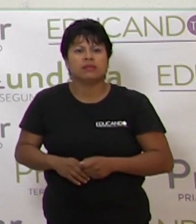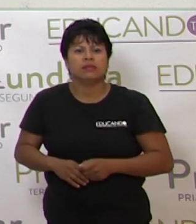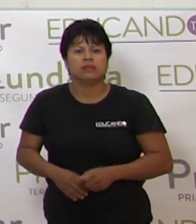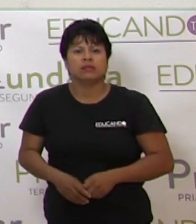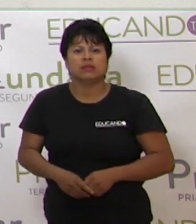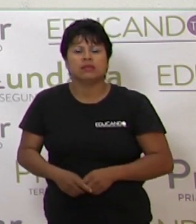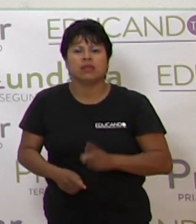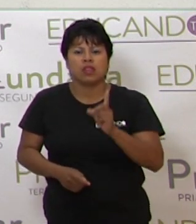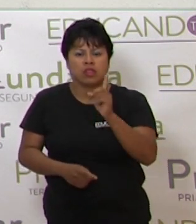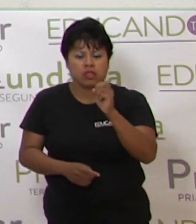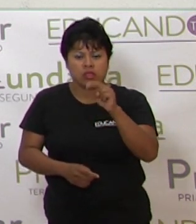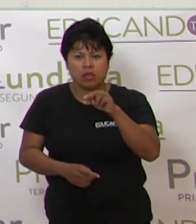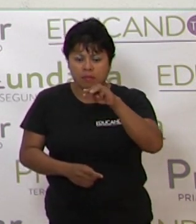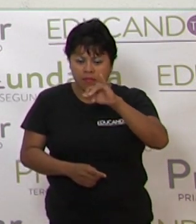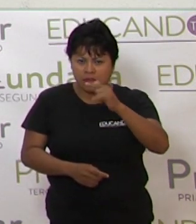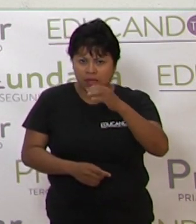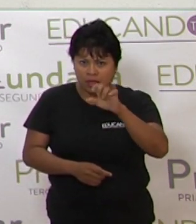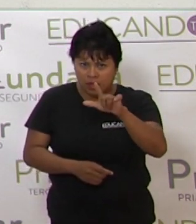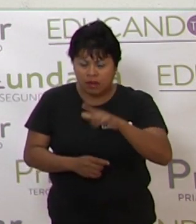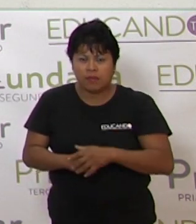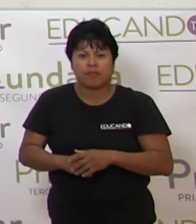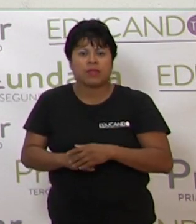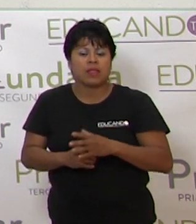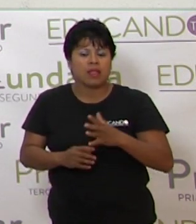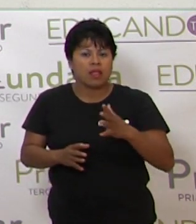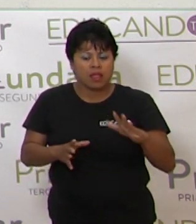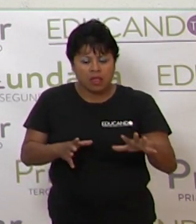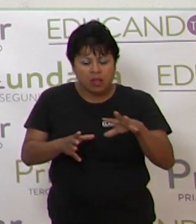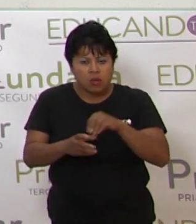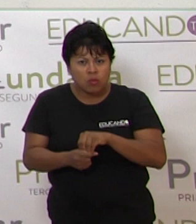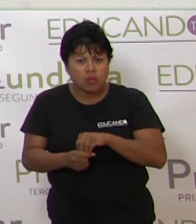Don Miguel de Cervantes incluye